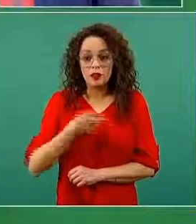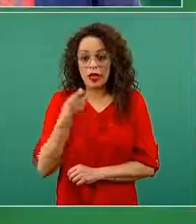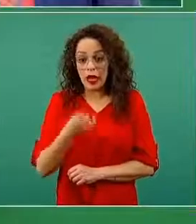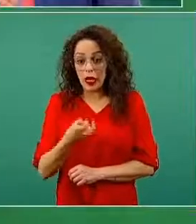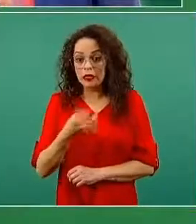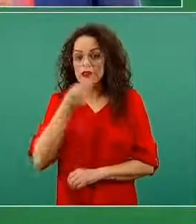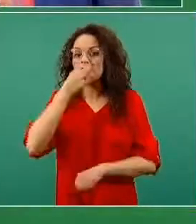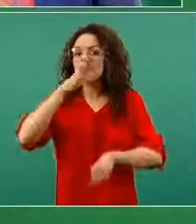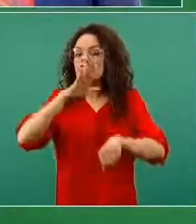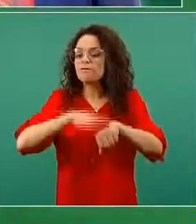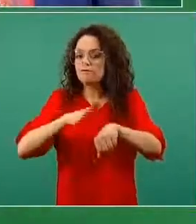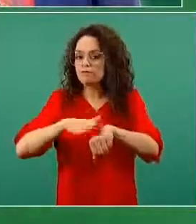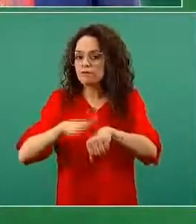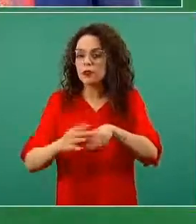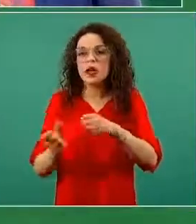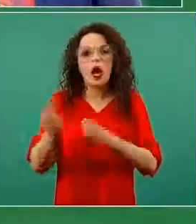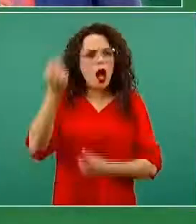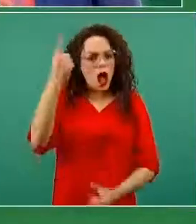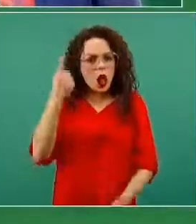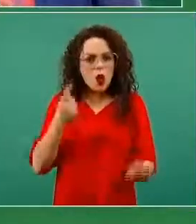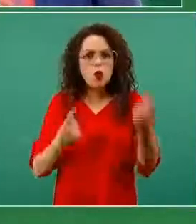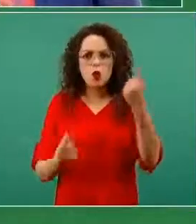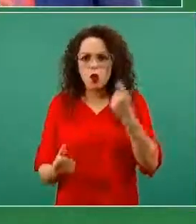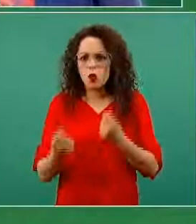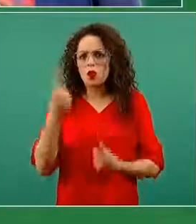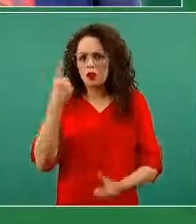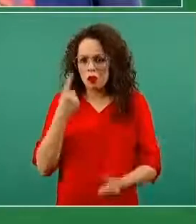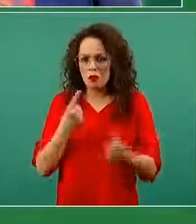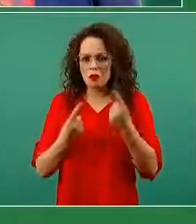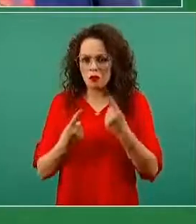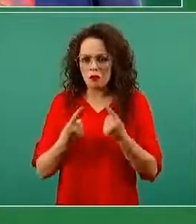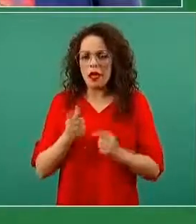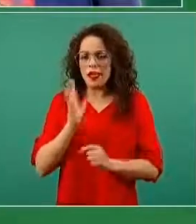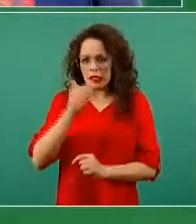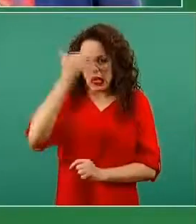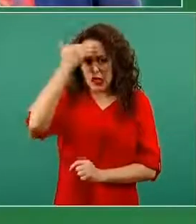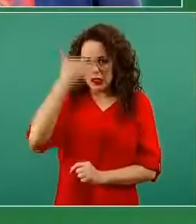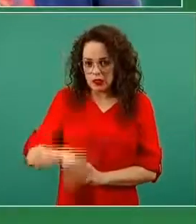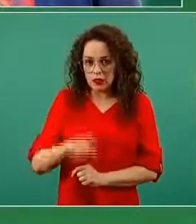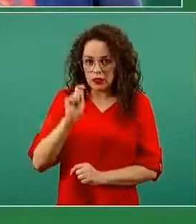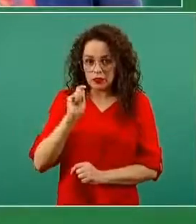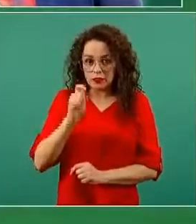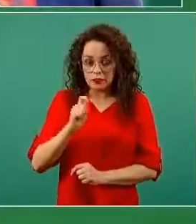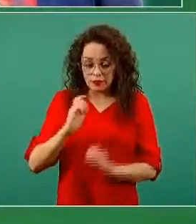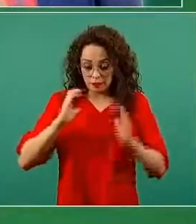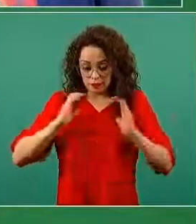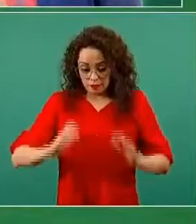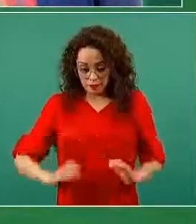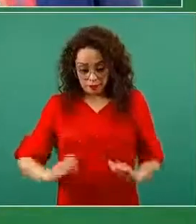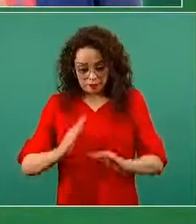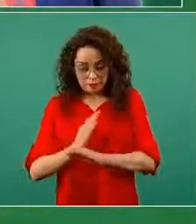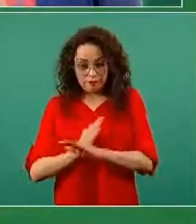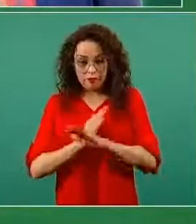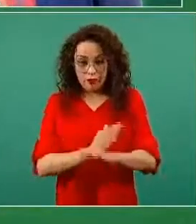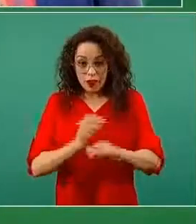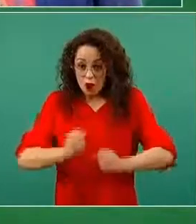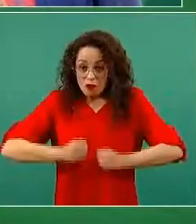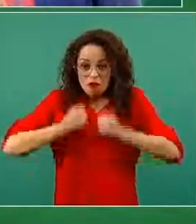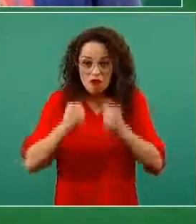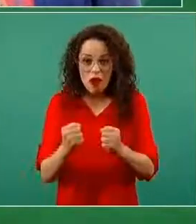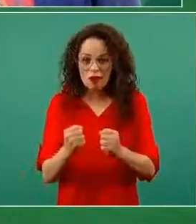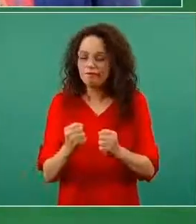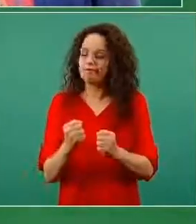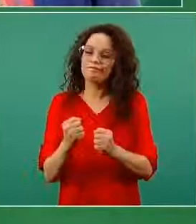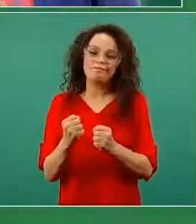nos indican en algunos casos donde sabemos que la inmunidad, la capacidad de respuesta es muy baja, que no se